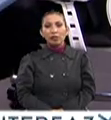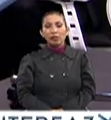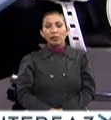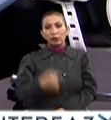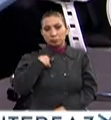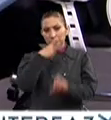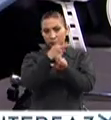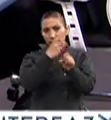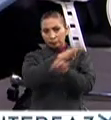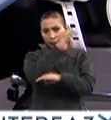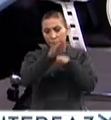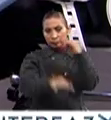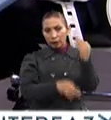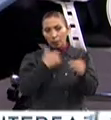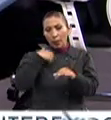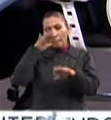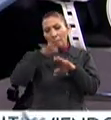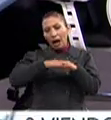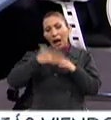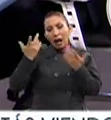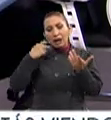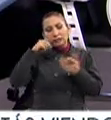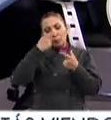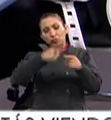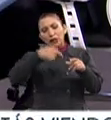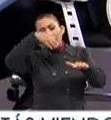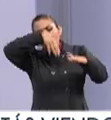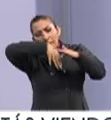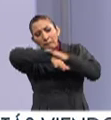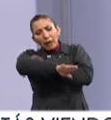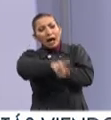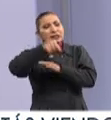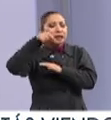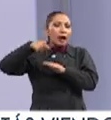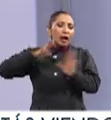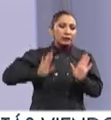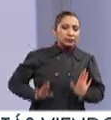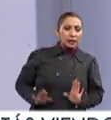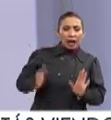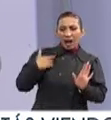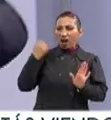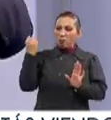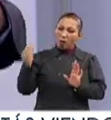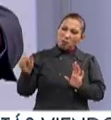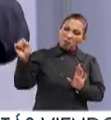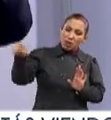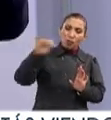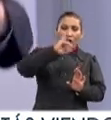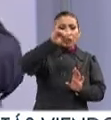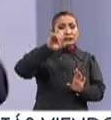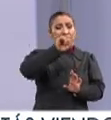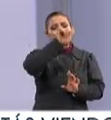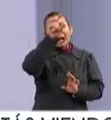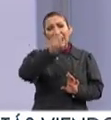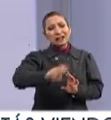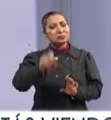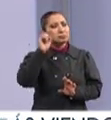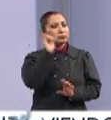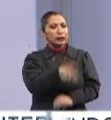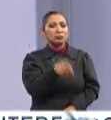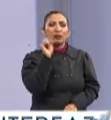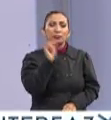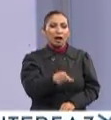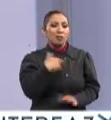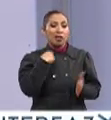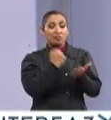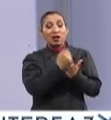yo invito a todos a que trasciendan ese disfraz de la música, que trasciendan el estilo, las etiquetas, el jazz que ha sufrido de